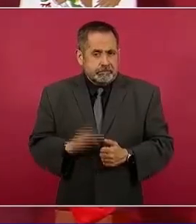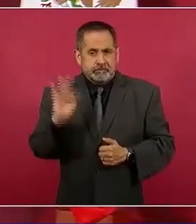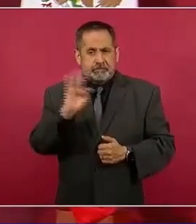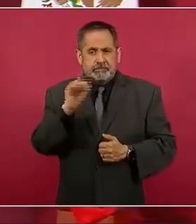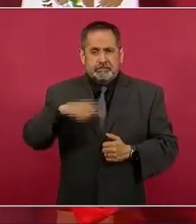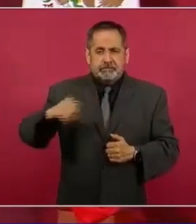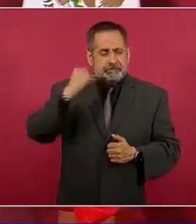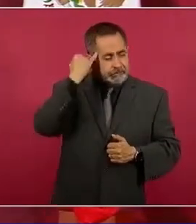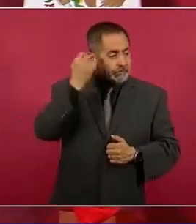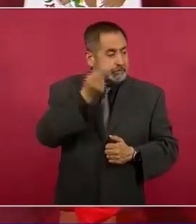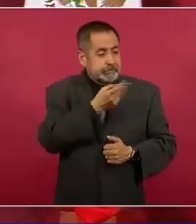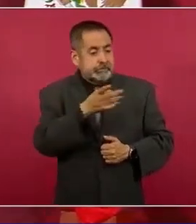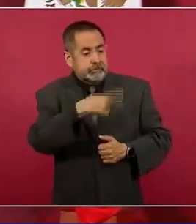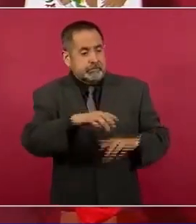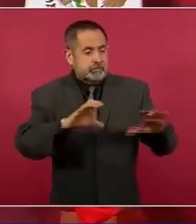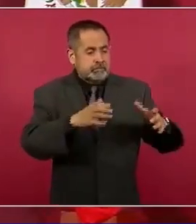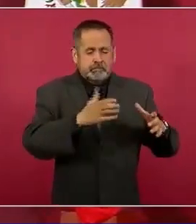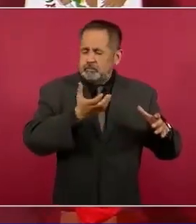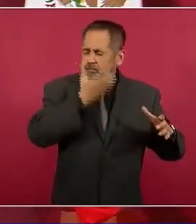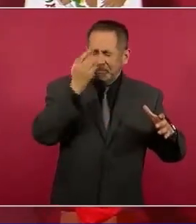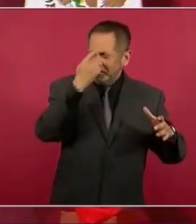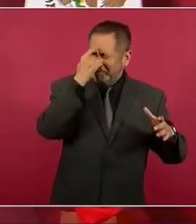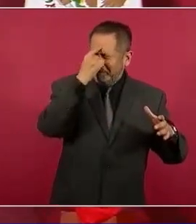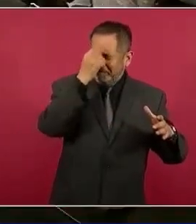mentalidad conservadora,